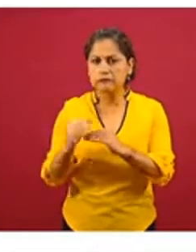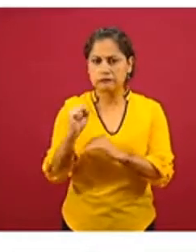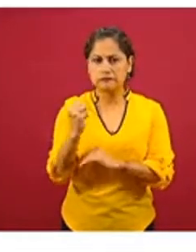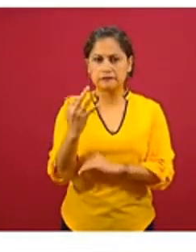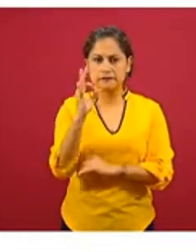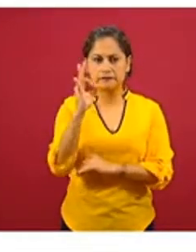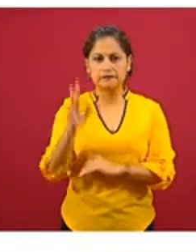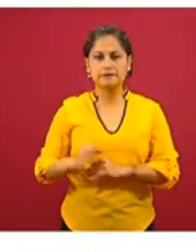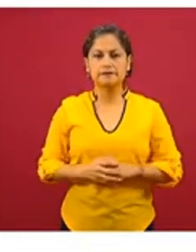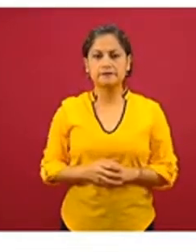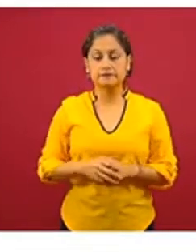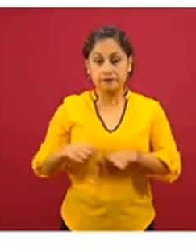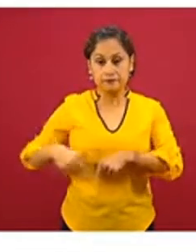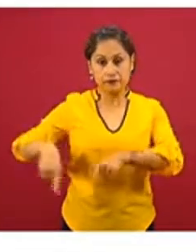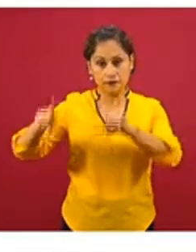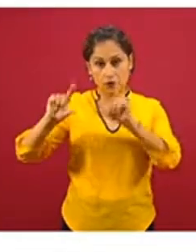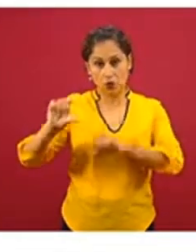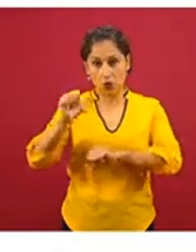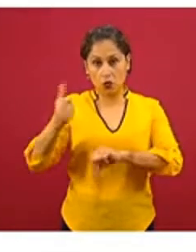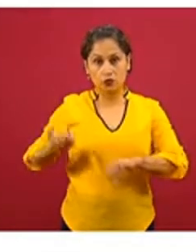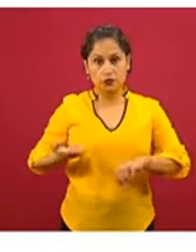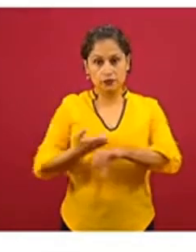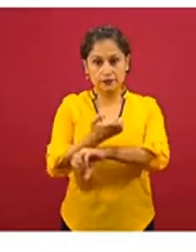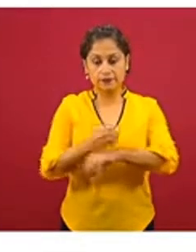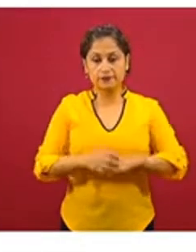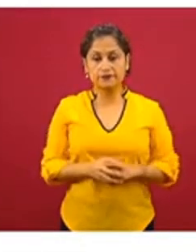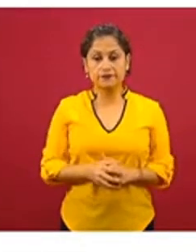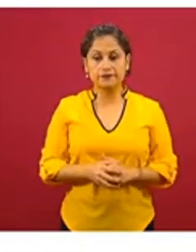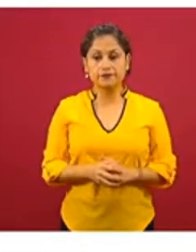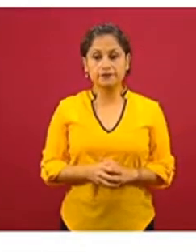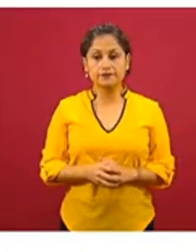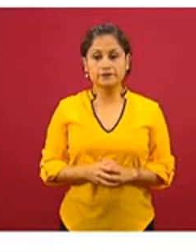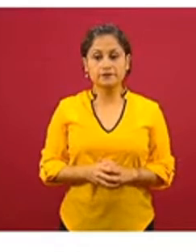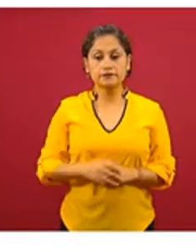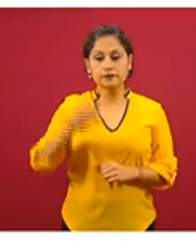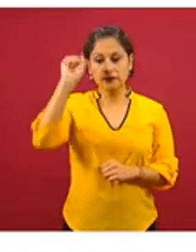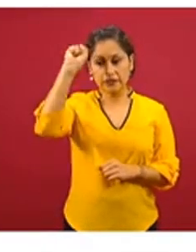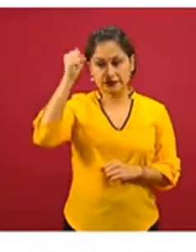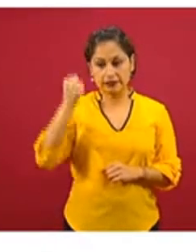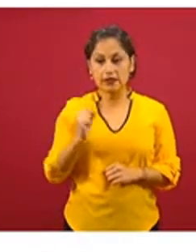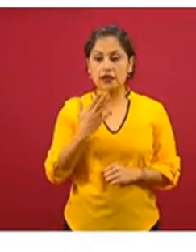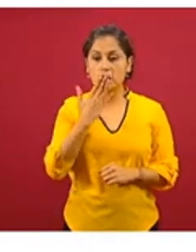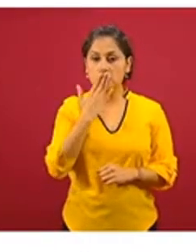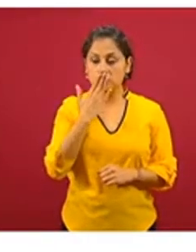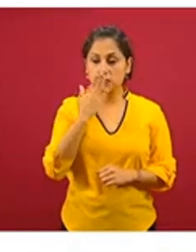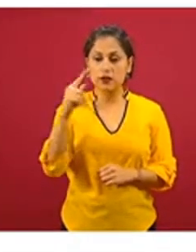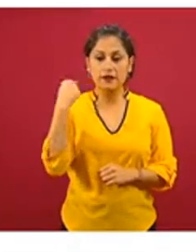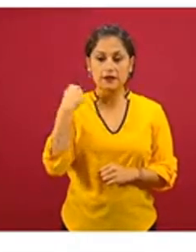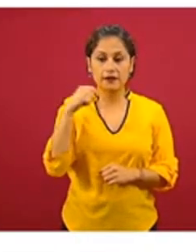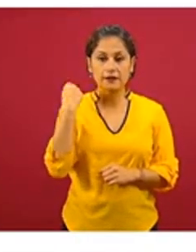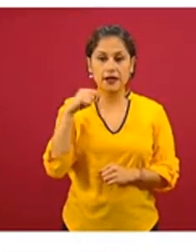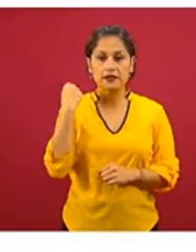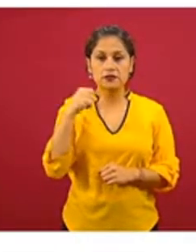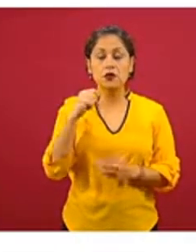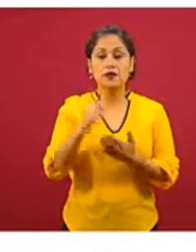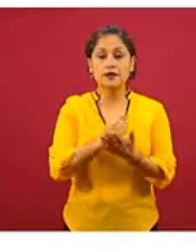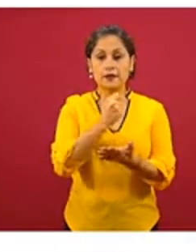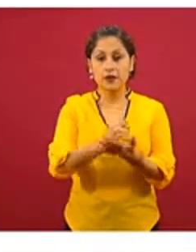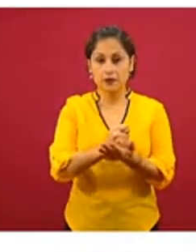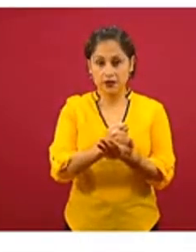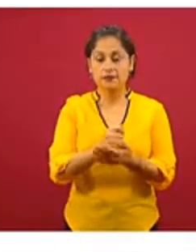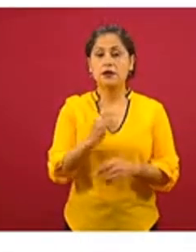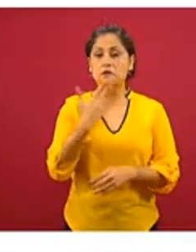Los siguientes 4, por favor. Sinaloa, Sonora, Tabasco y Tamaulipas,